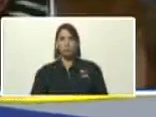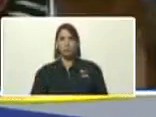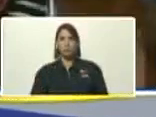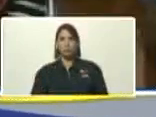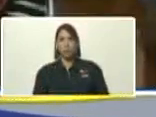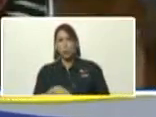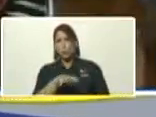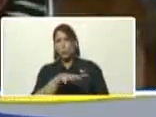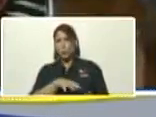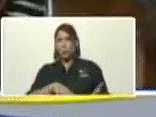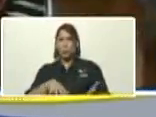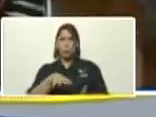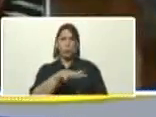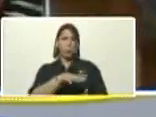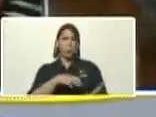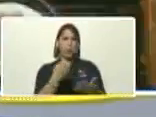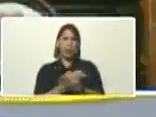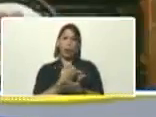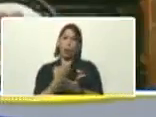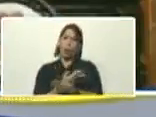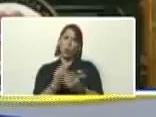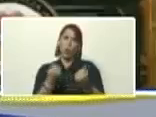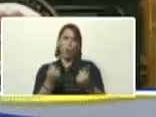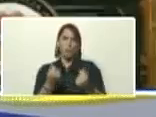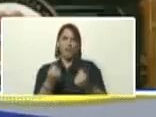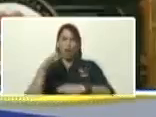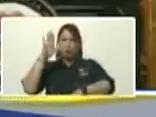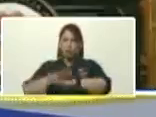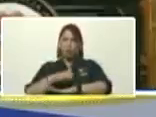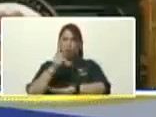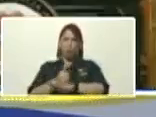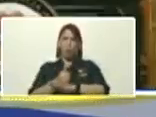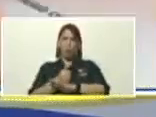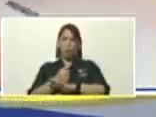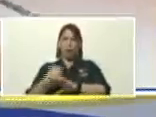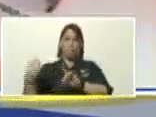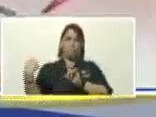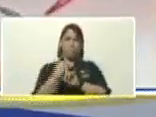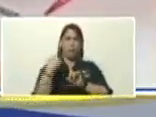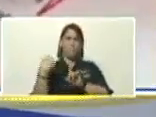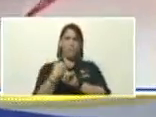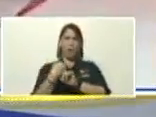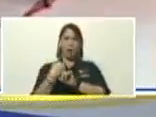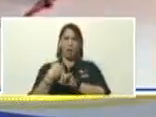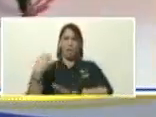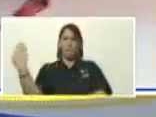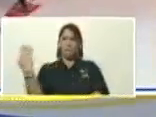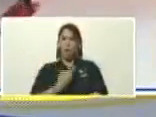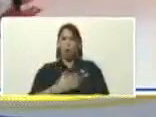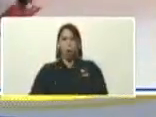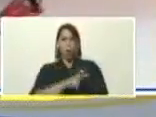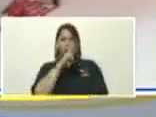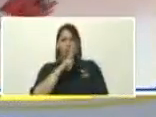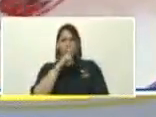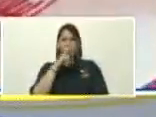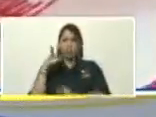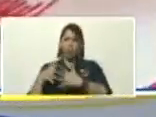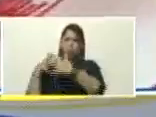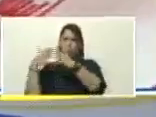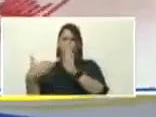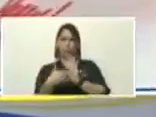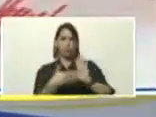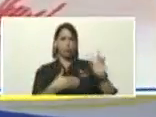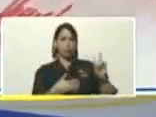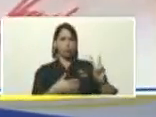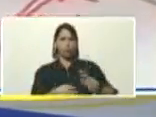tempestad económica producto del boicot, las sanciones crueles del imperialismo.